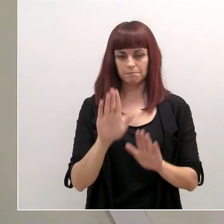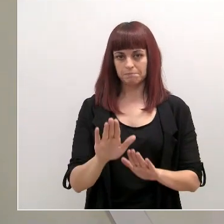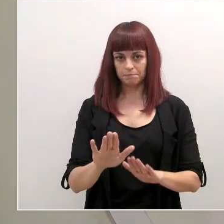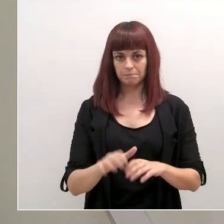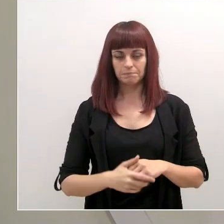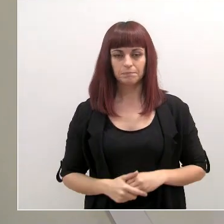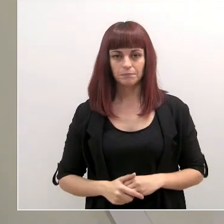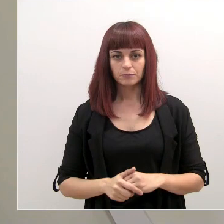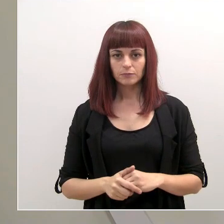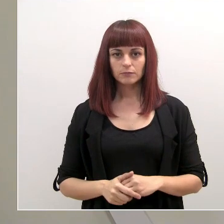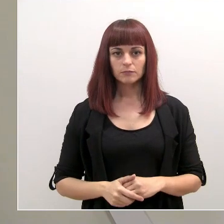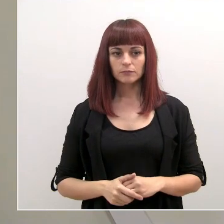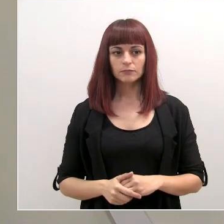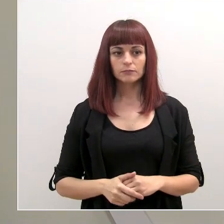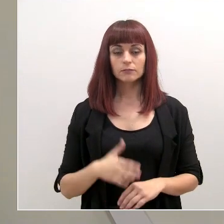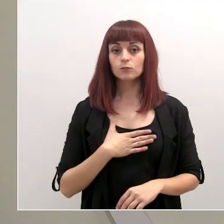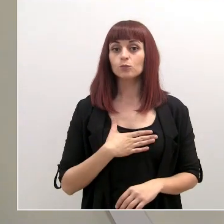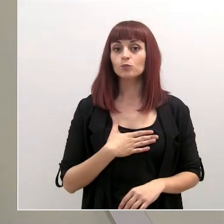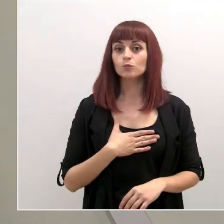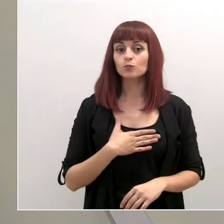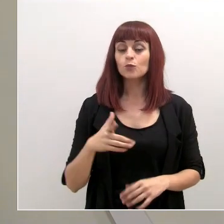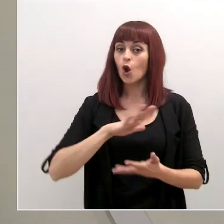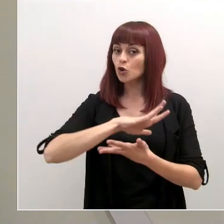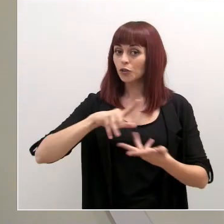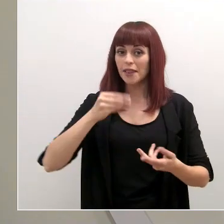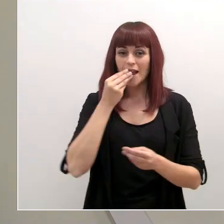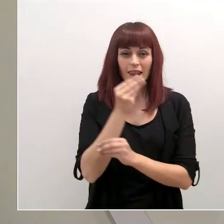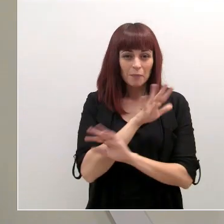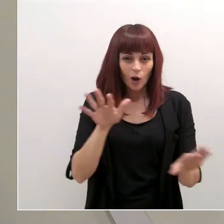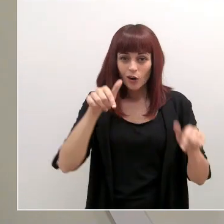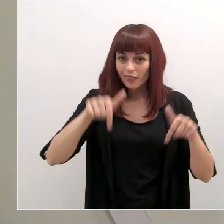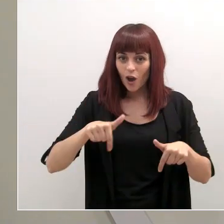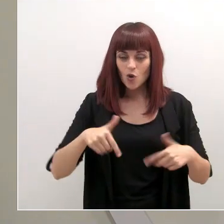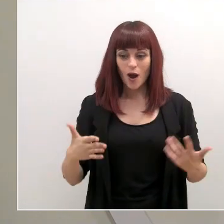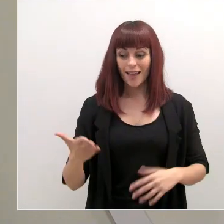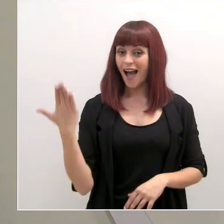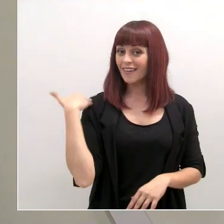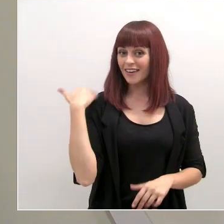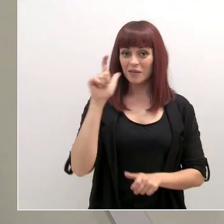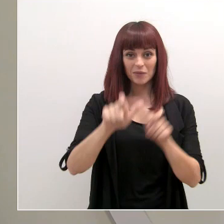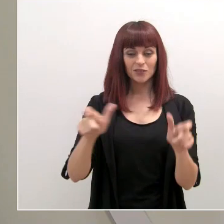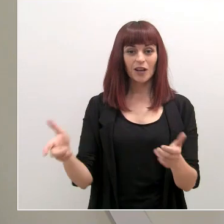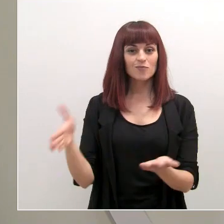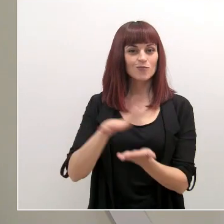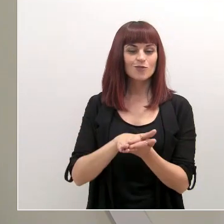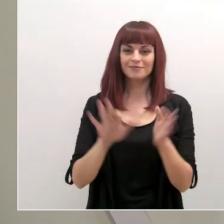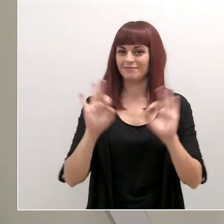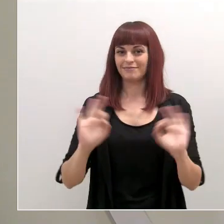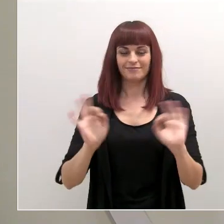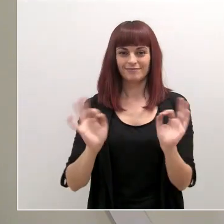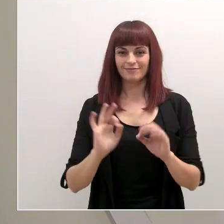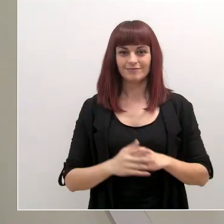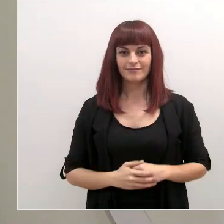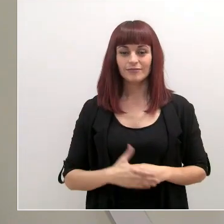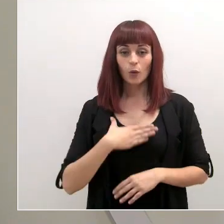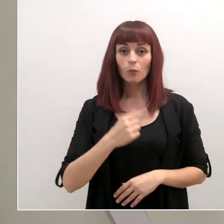cuidados intensivos. Quizás la mejor noticia que podemos dar hoy es que ayer no se registró ningún fallecido.